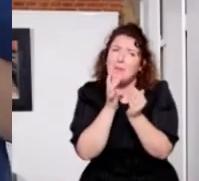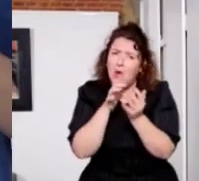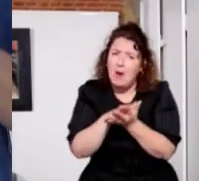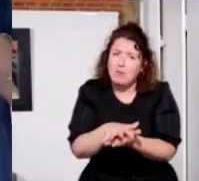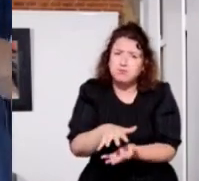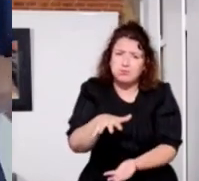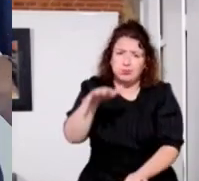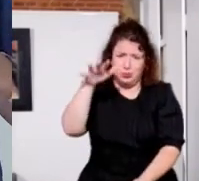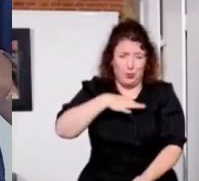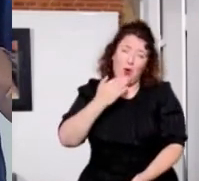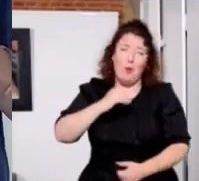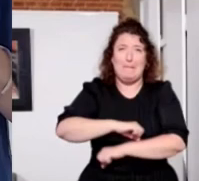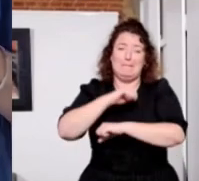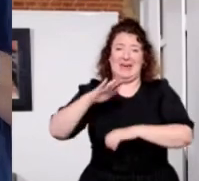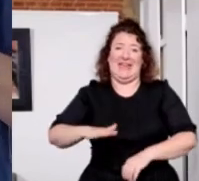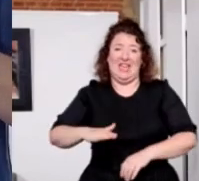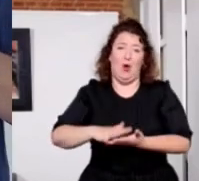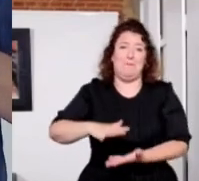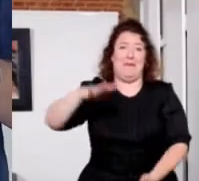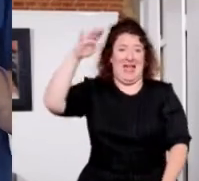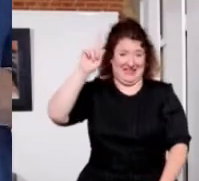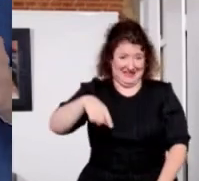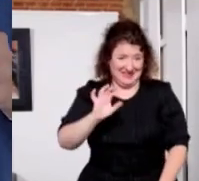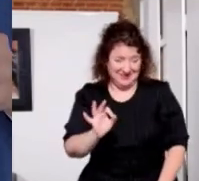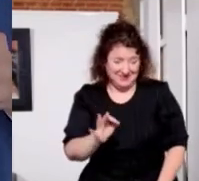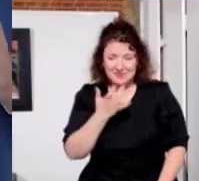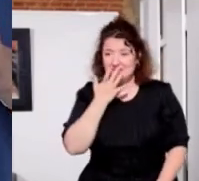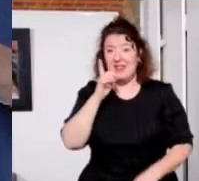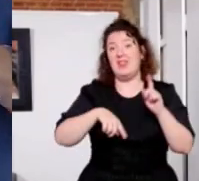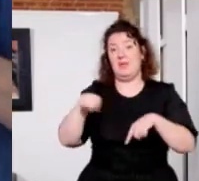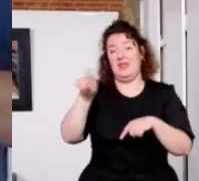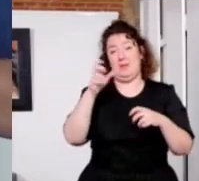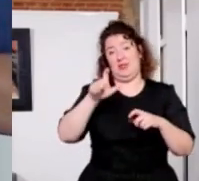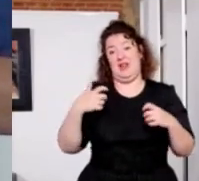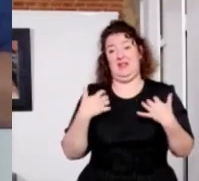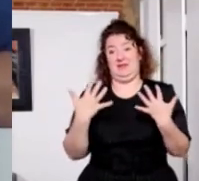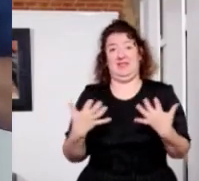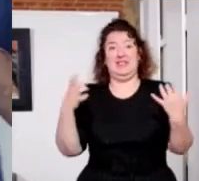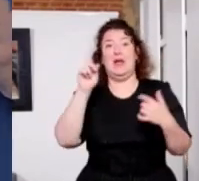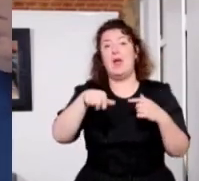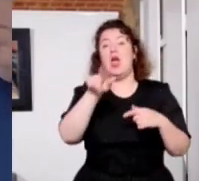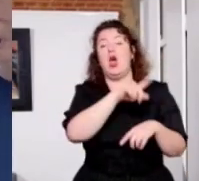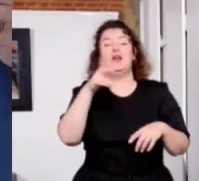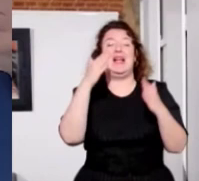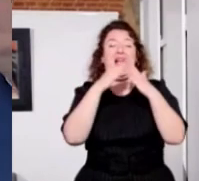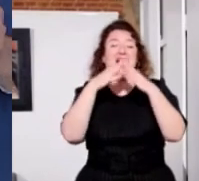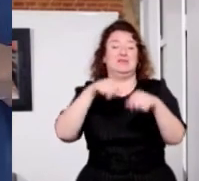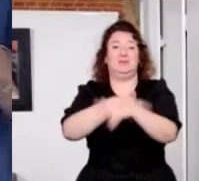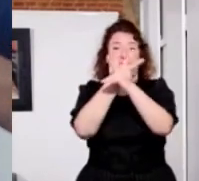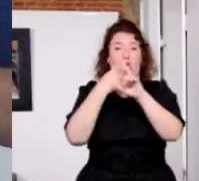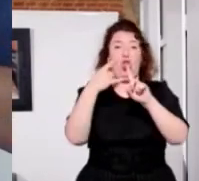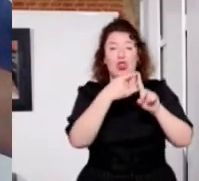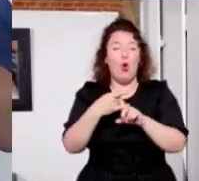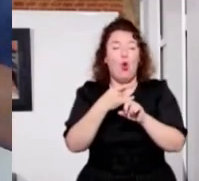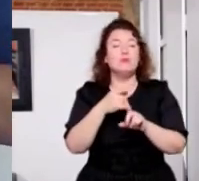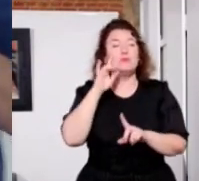mayor y depende de la gente que está hoy en este auditorio y la gente que está en su casa también viéndonos a través del Zoom,